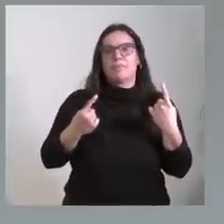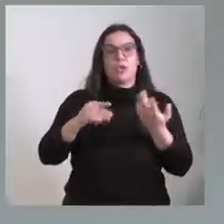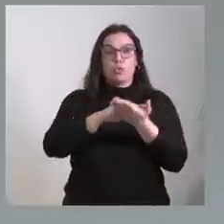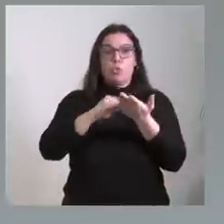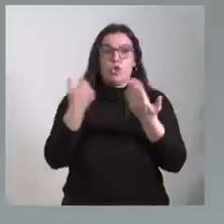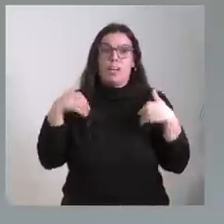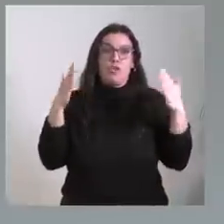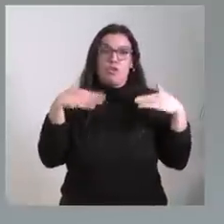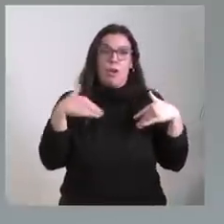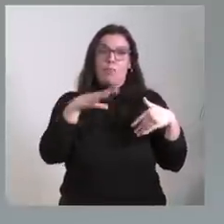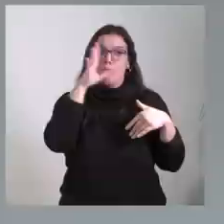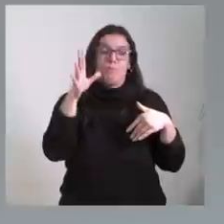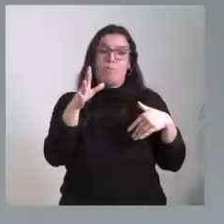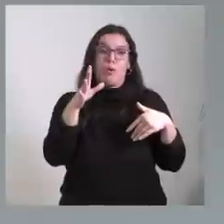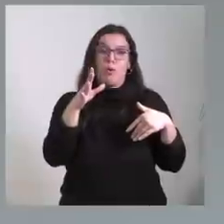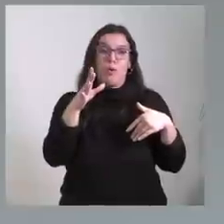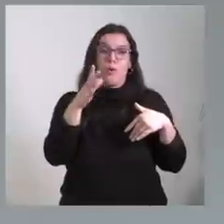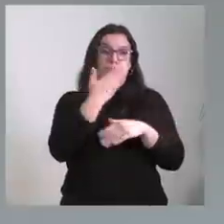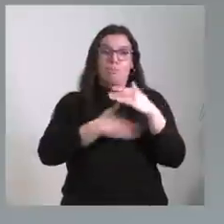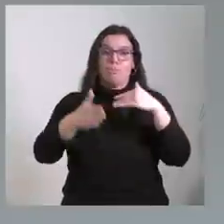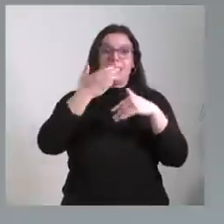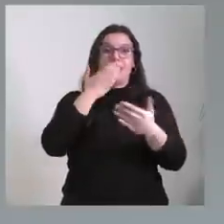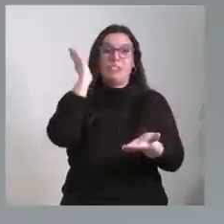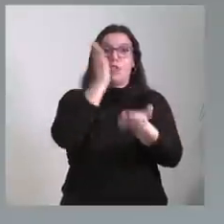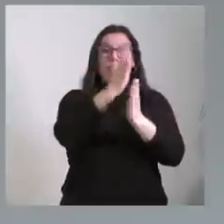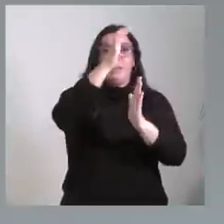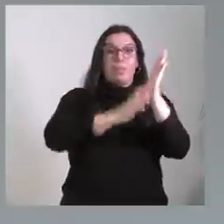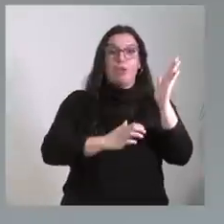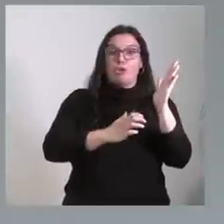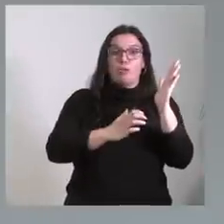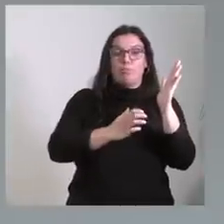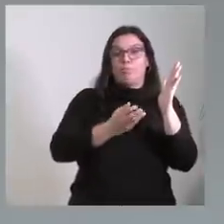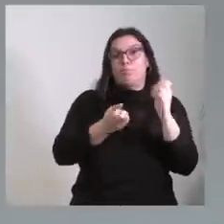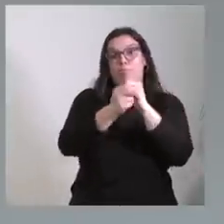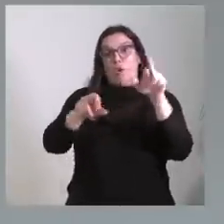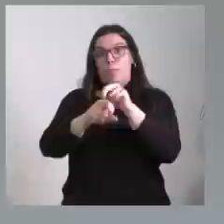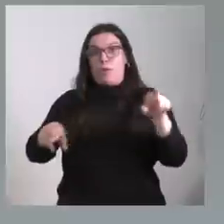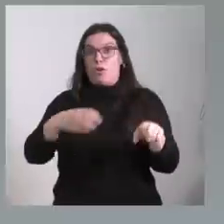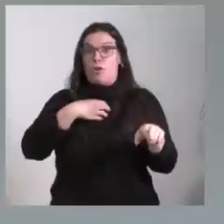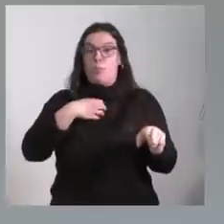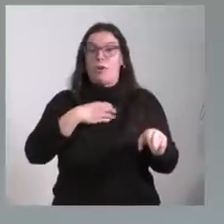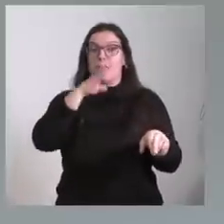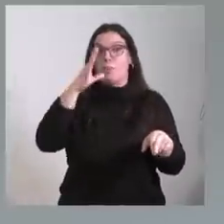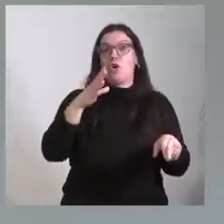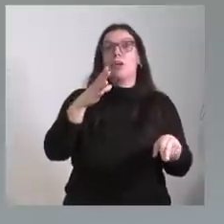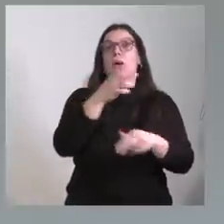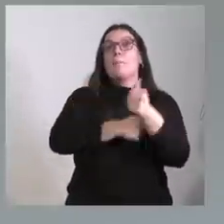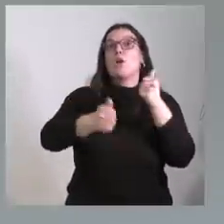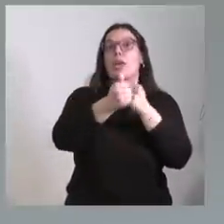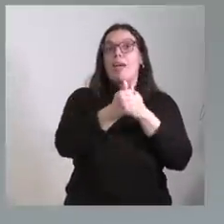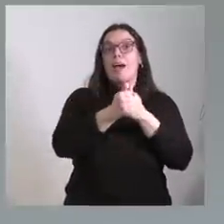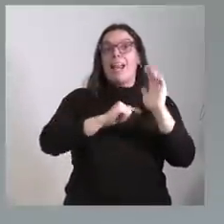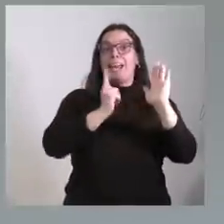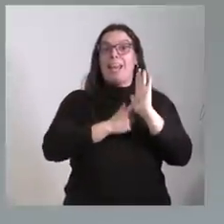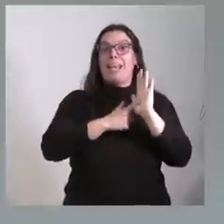porque cuando se reduce la condena pues la legislación más favorable para el reo